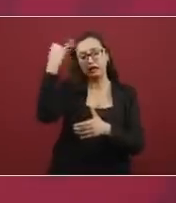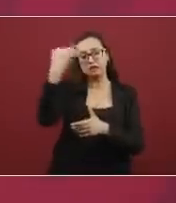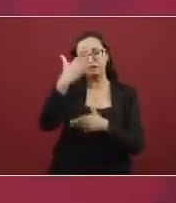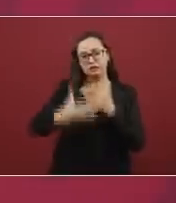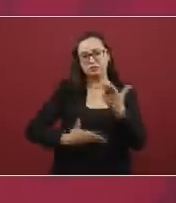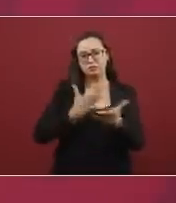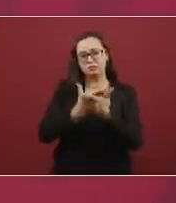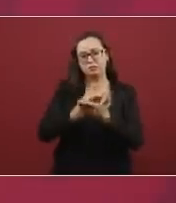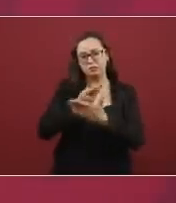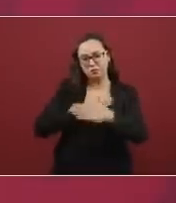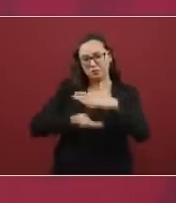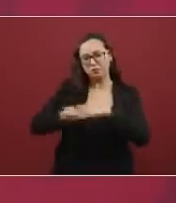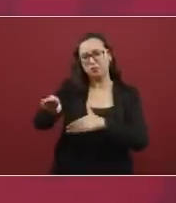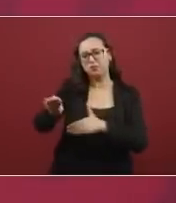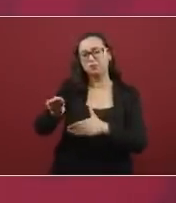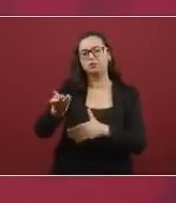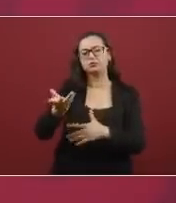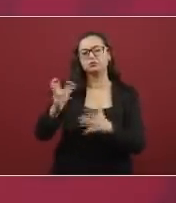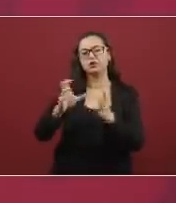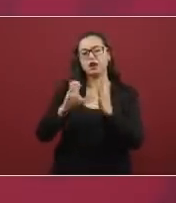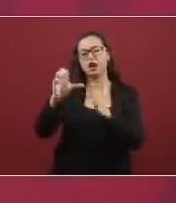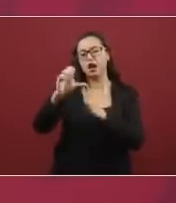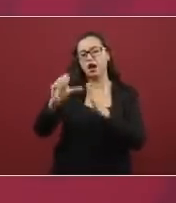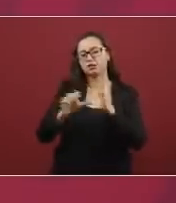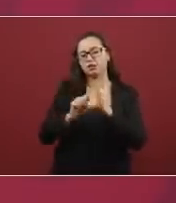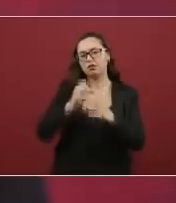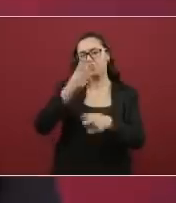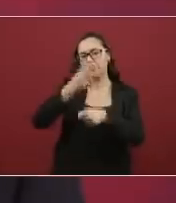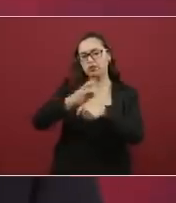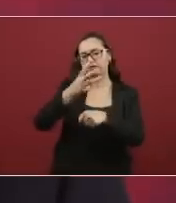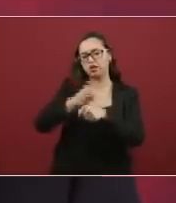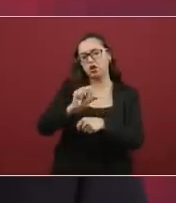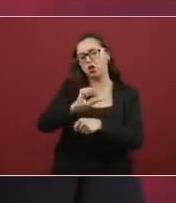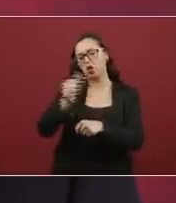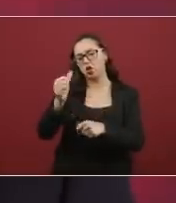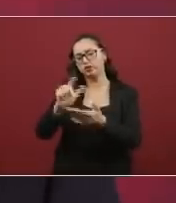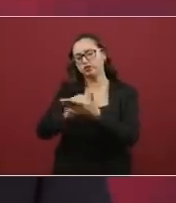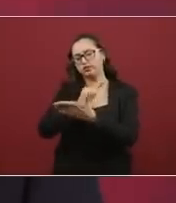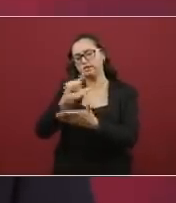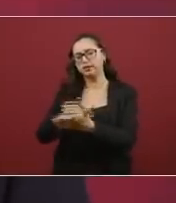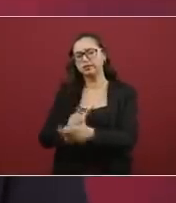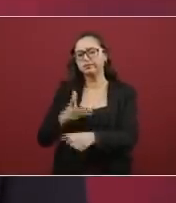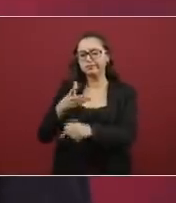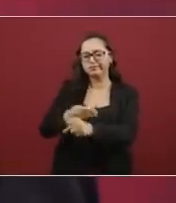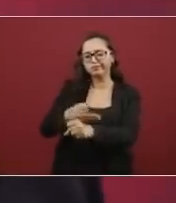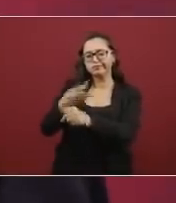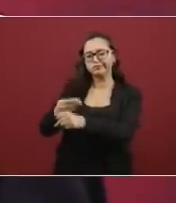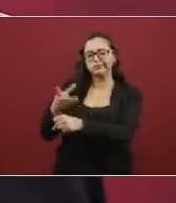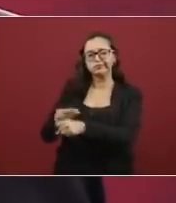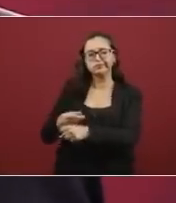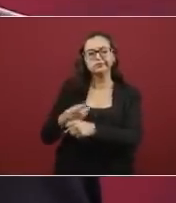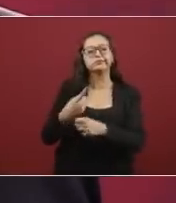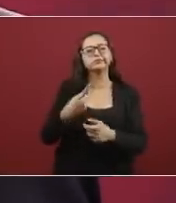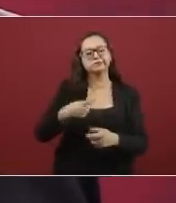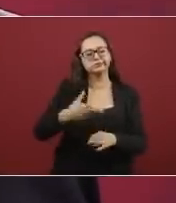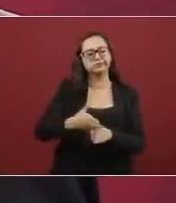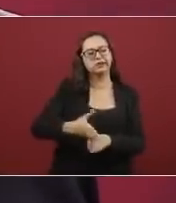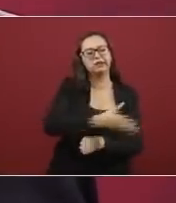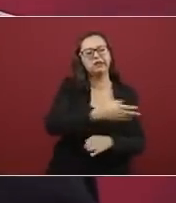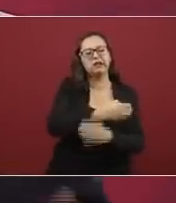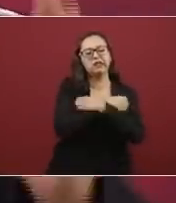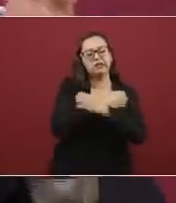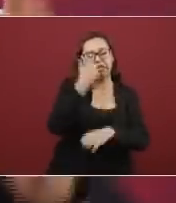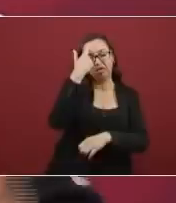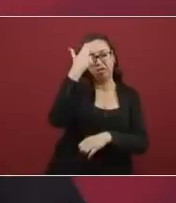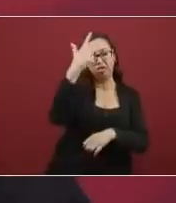una reforma al artículo 3 y a otros ordenamientos legales para cancelar la mal llamada reforma